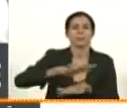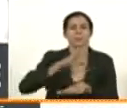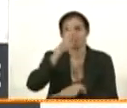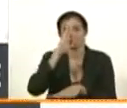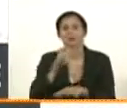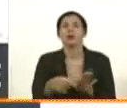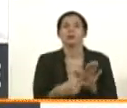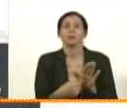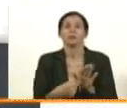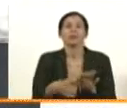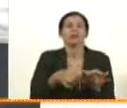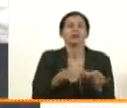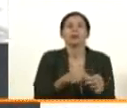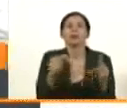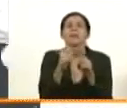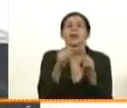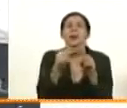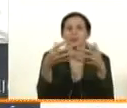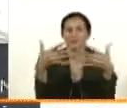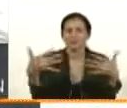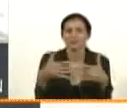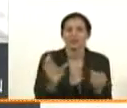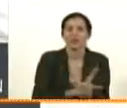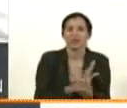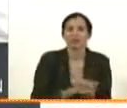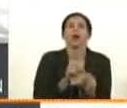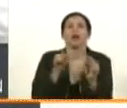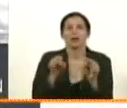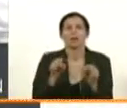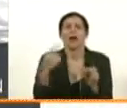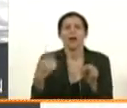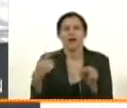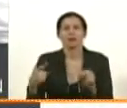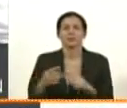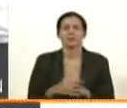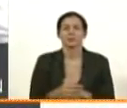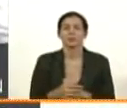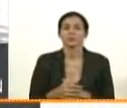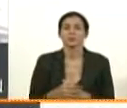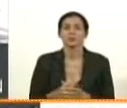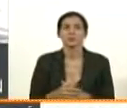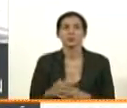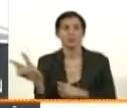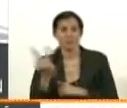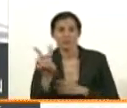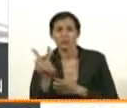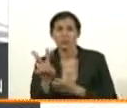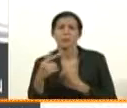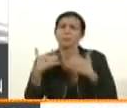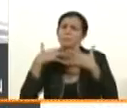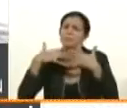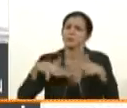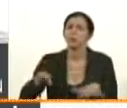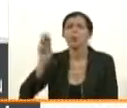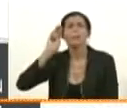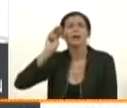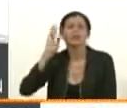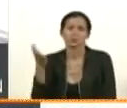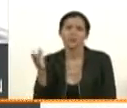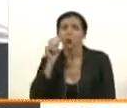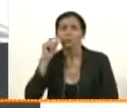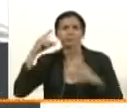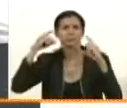decir que ha perdido la educación venezolana un gran maestro, porque Eladio era un gran pedagogo